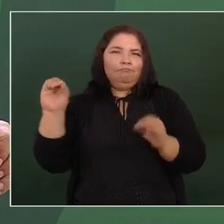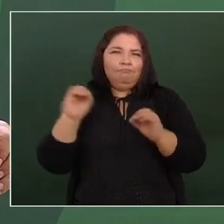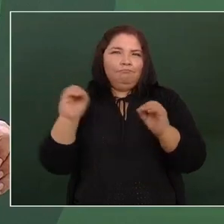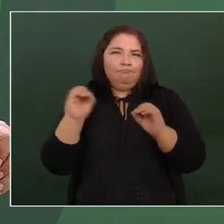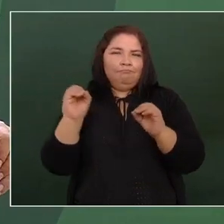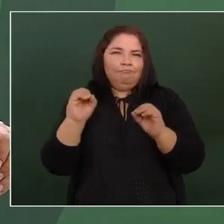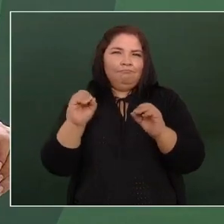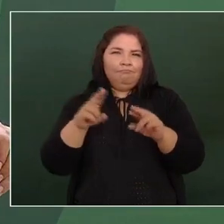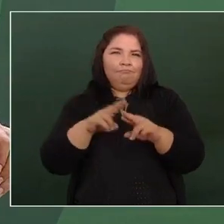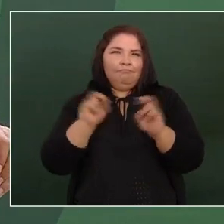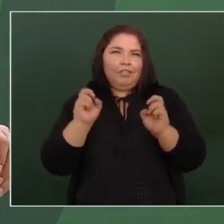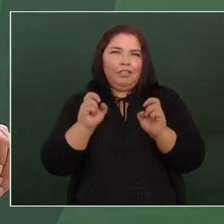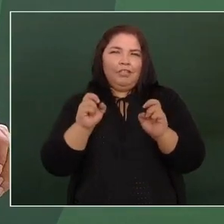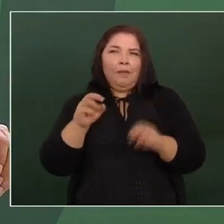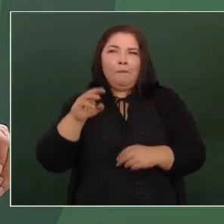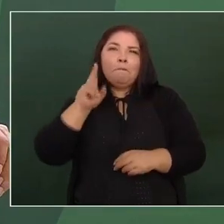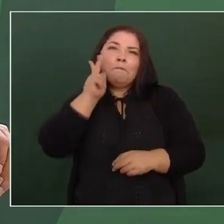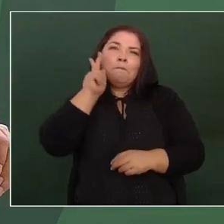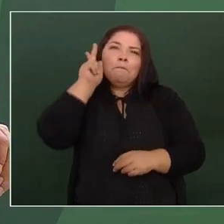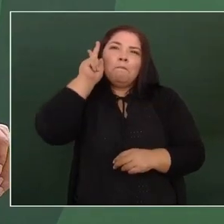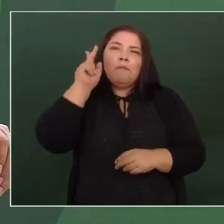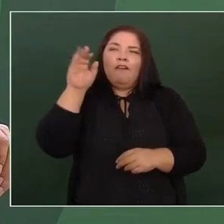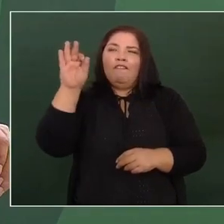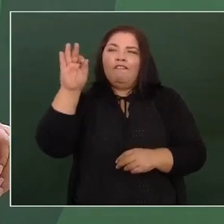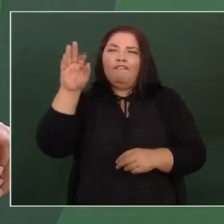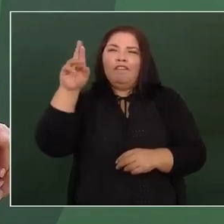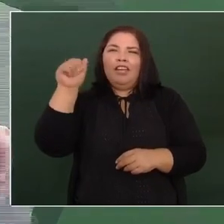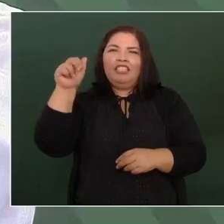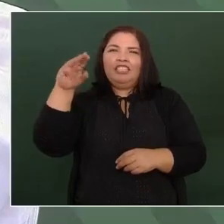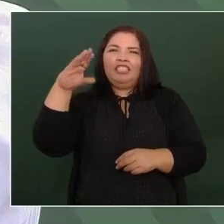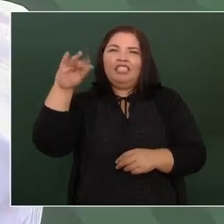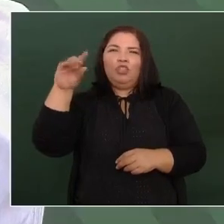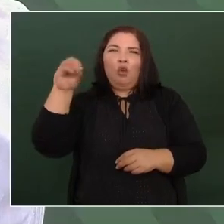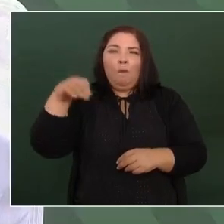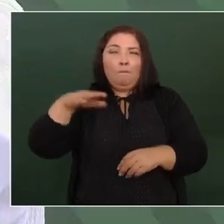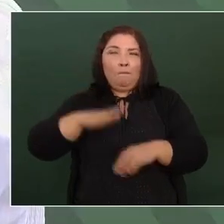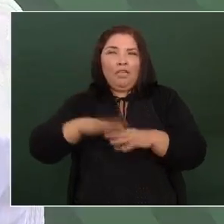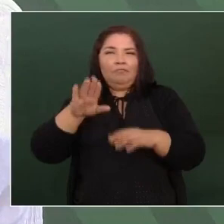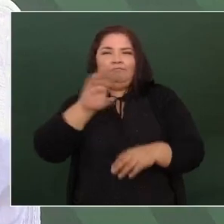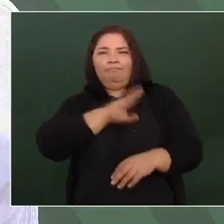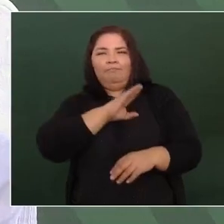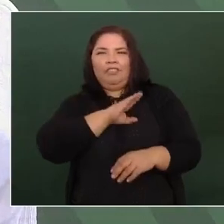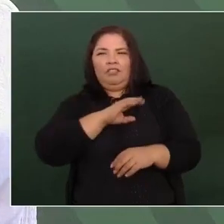ninguno como el Papa Francisco. Y se atreven estos